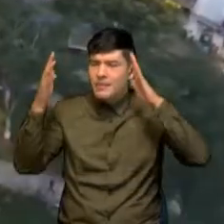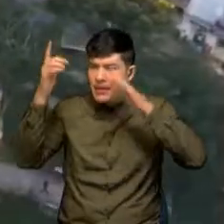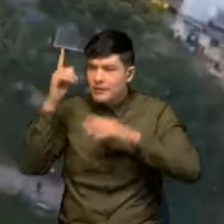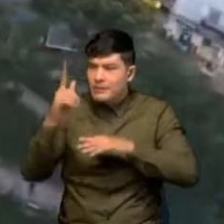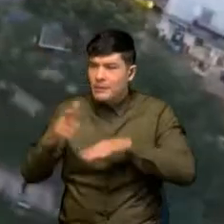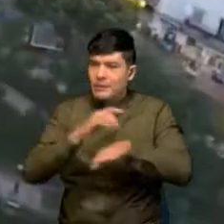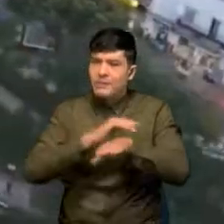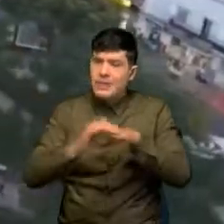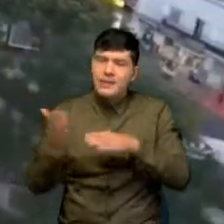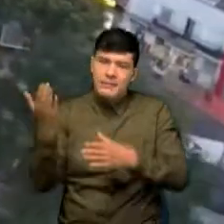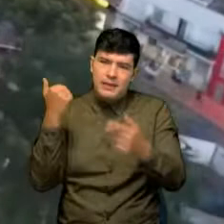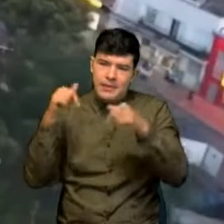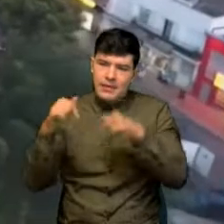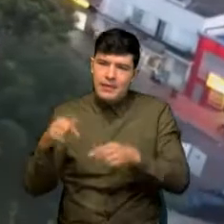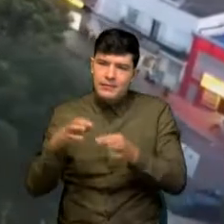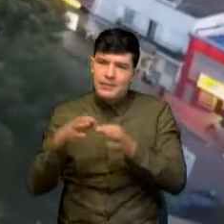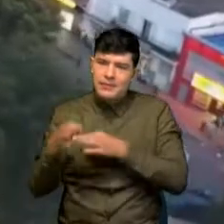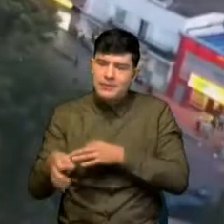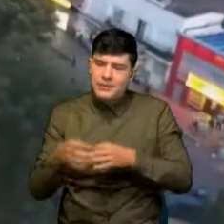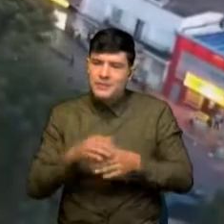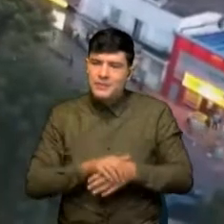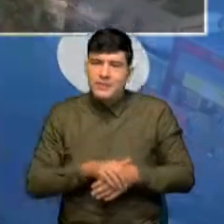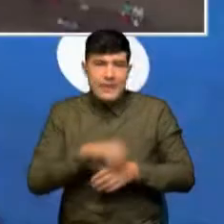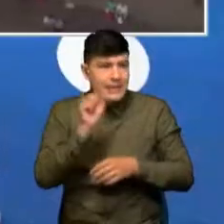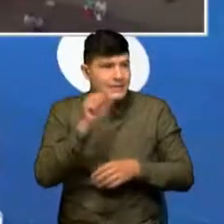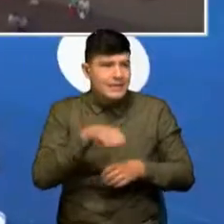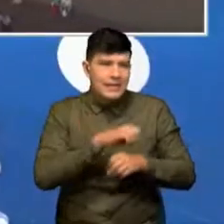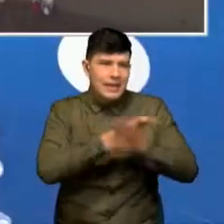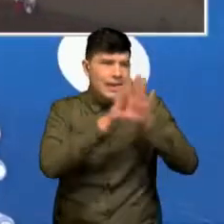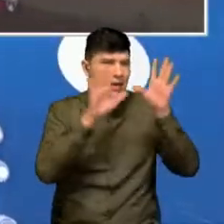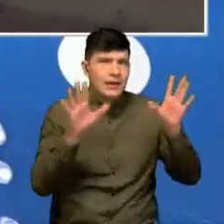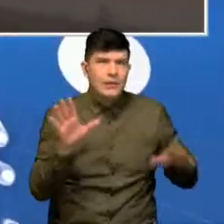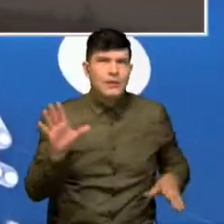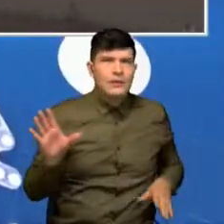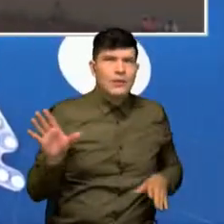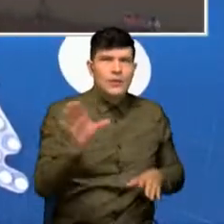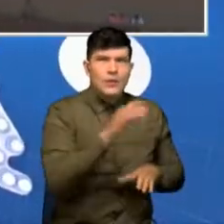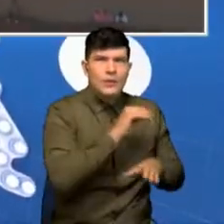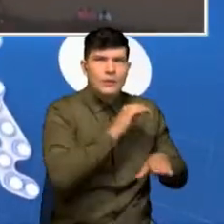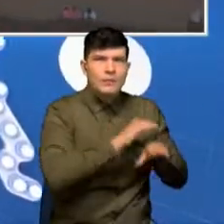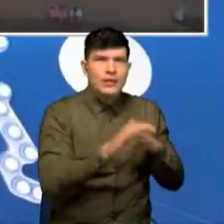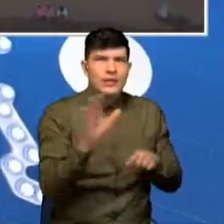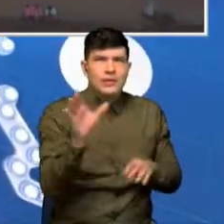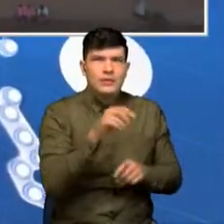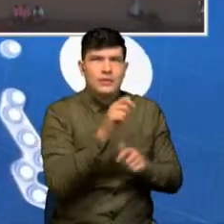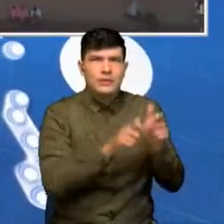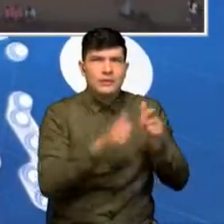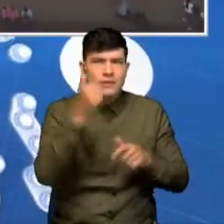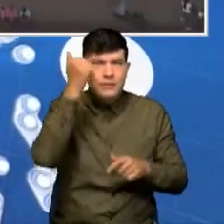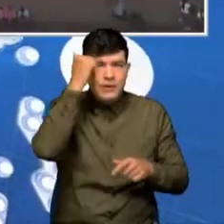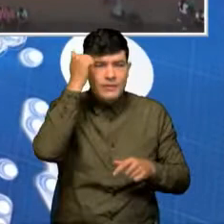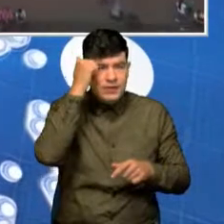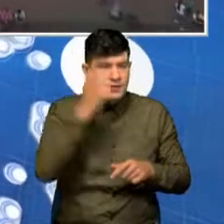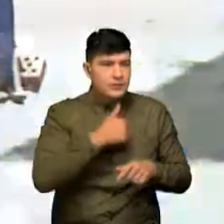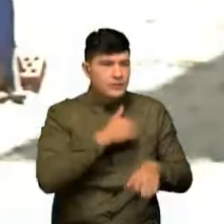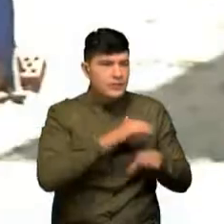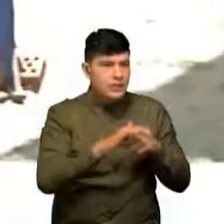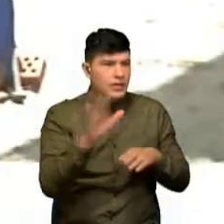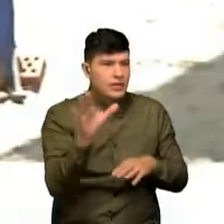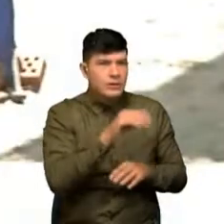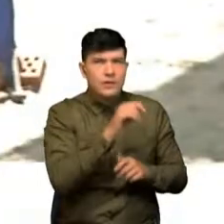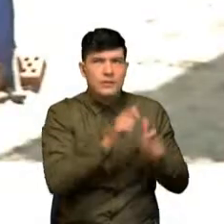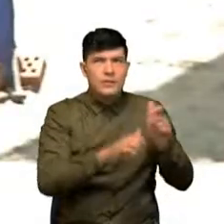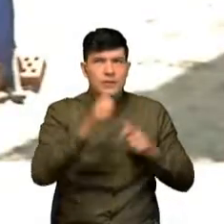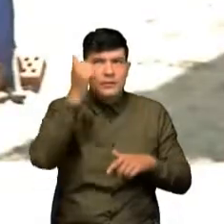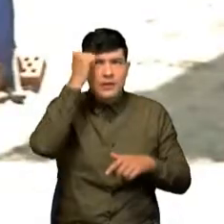puedan acercarse al municipio y disfrutar de estas ferias. Claro, invitarlo a todos los docentes de Piedecuesta, ya que soy docente, invitarlos a todos los